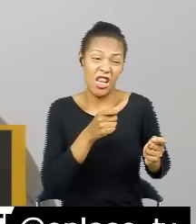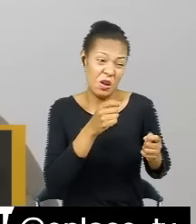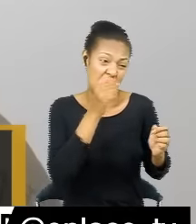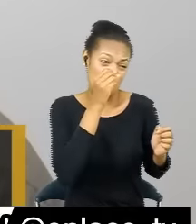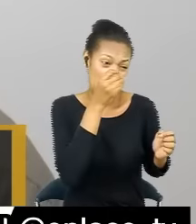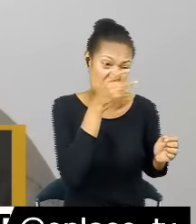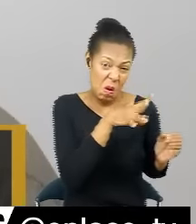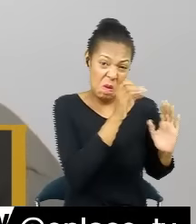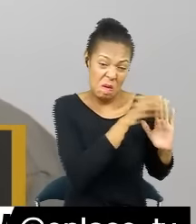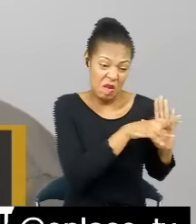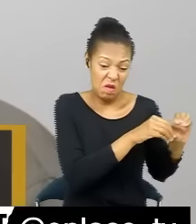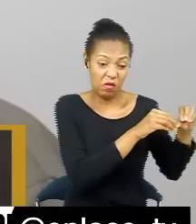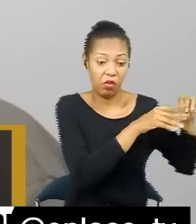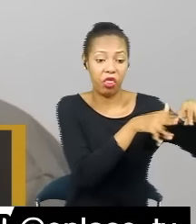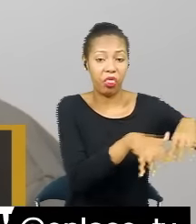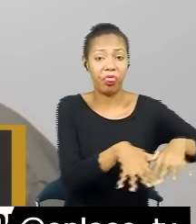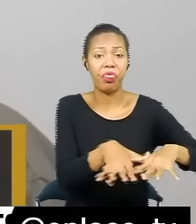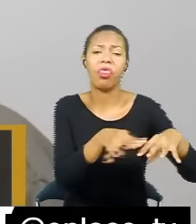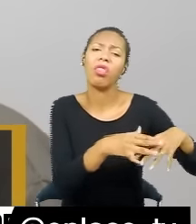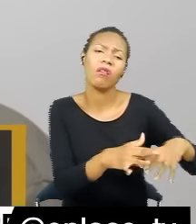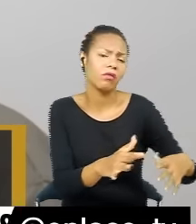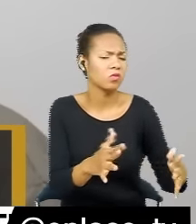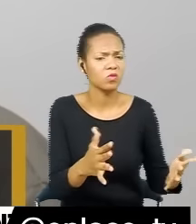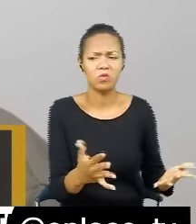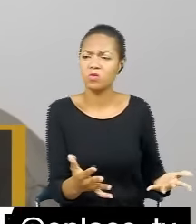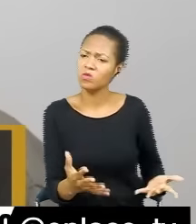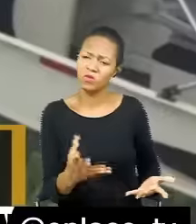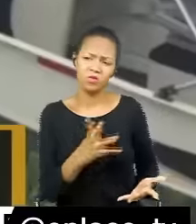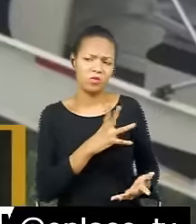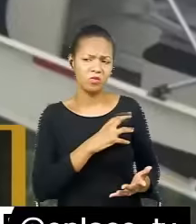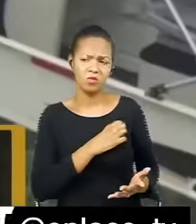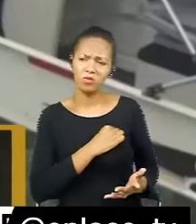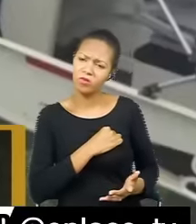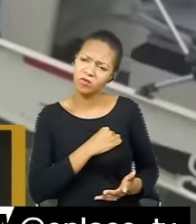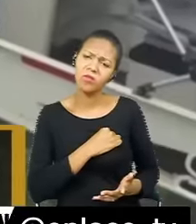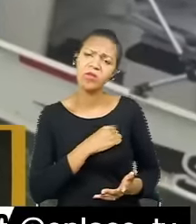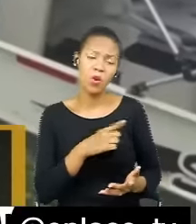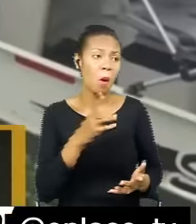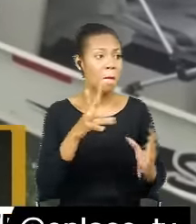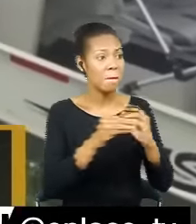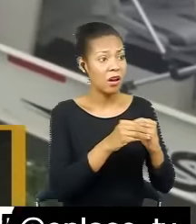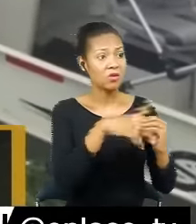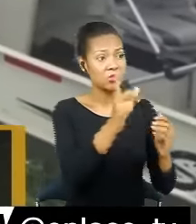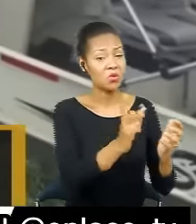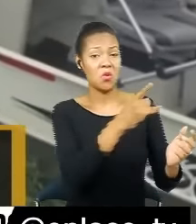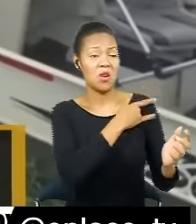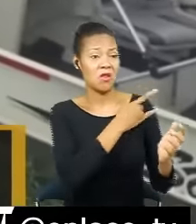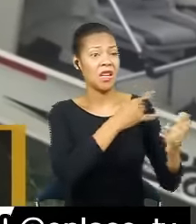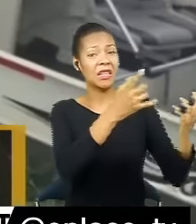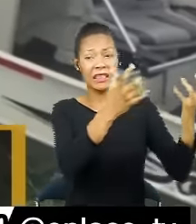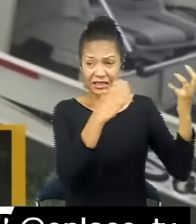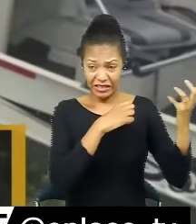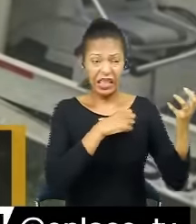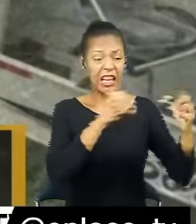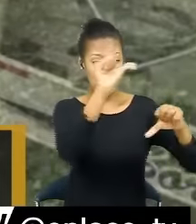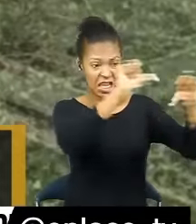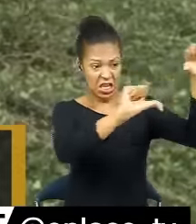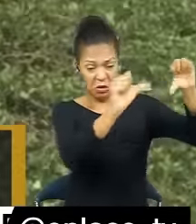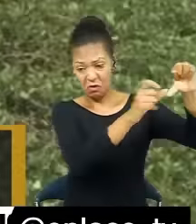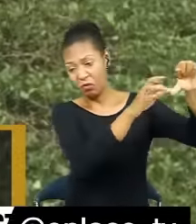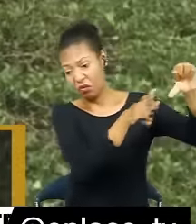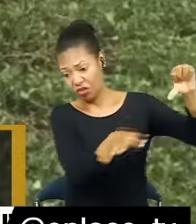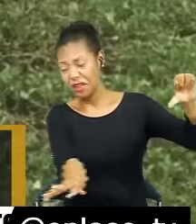Universidad Pontificia Bolivariana, en donde en sus sitios hay mayores hallazgos de algunos metales pesados que son contaminantes. Cada vez que este tipo de situaciones se